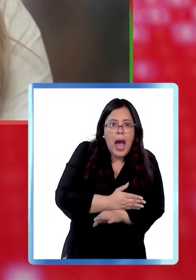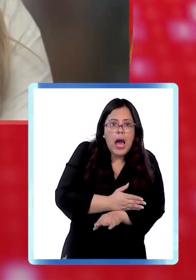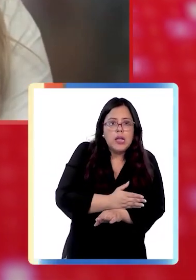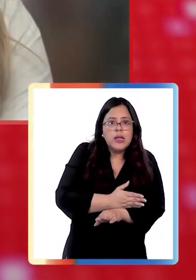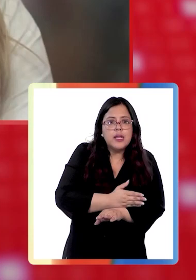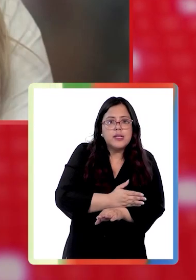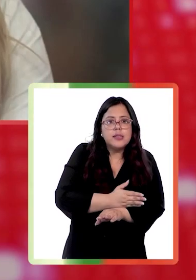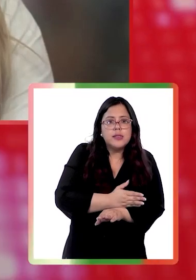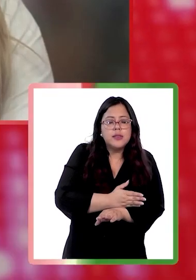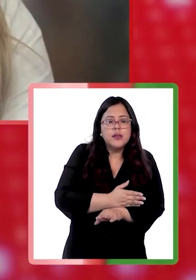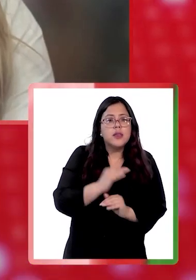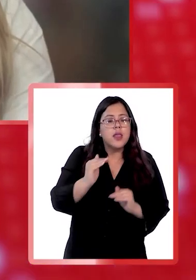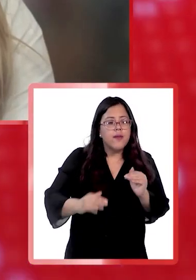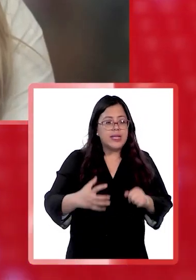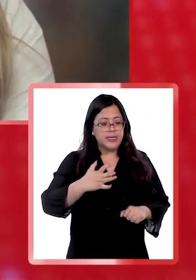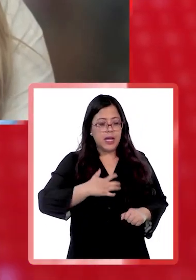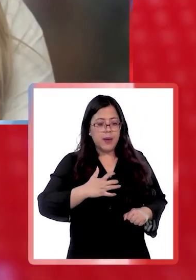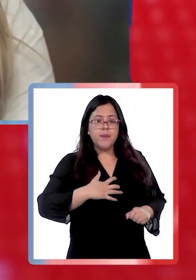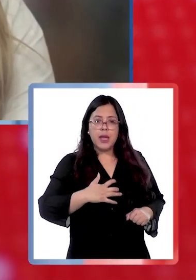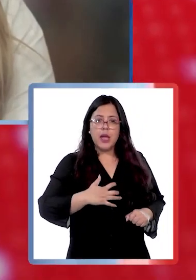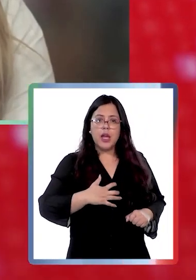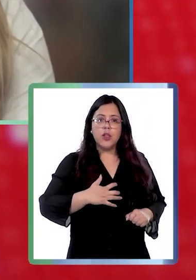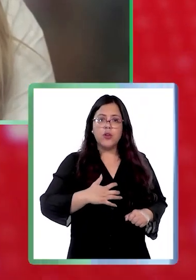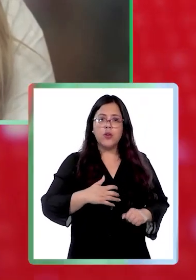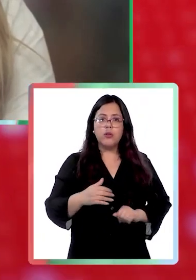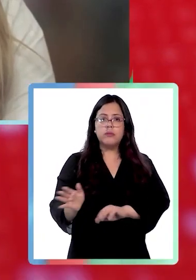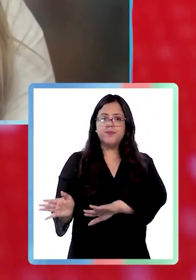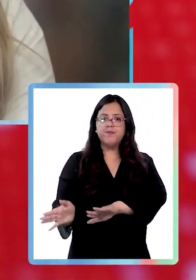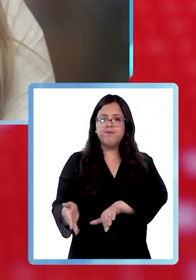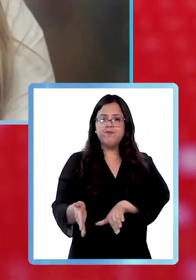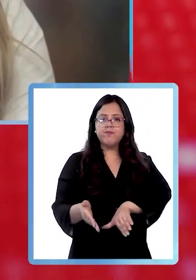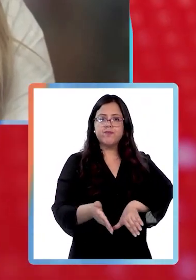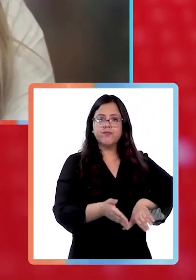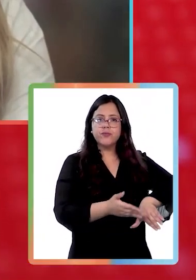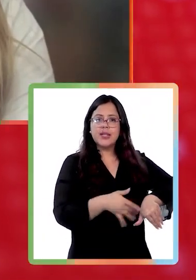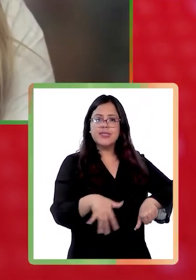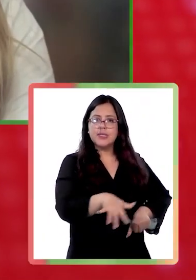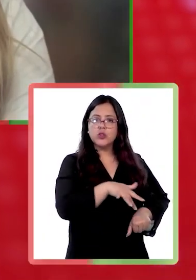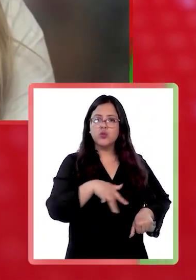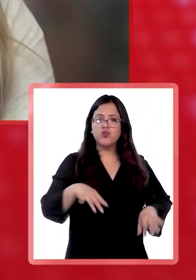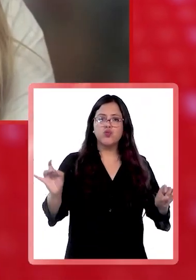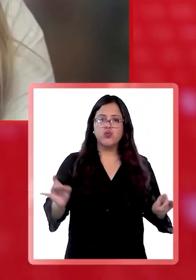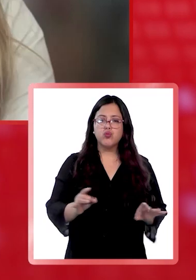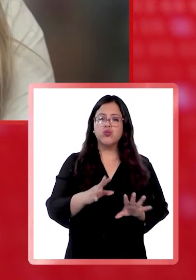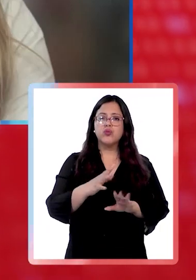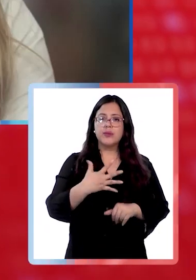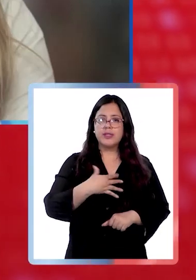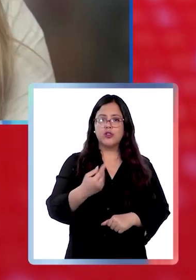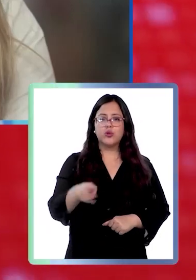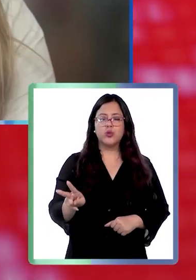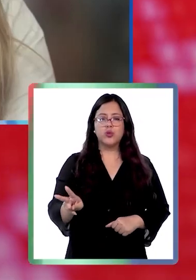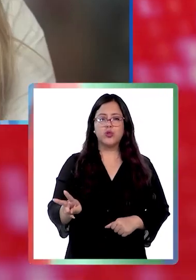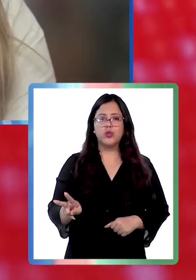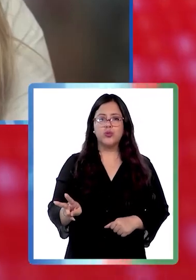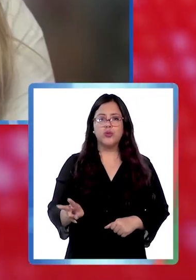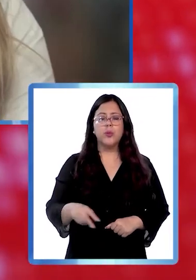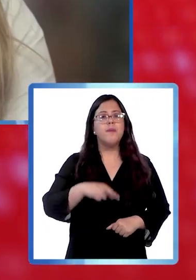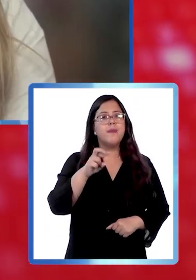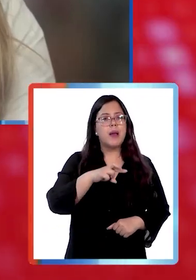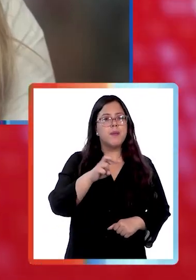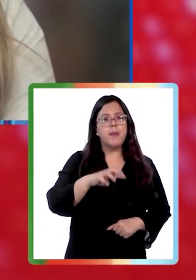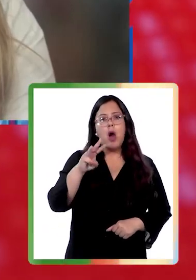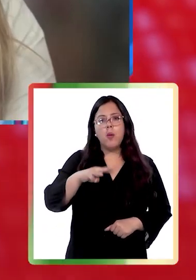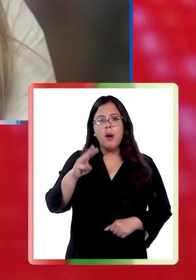adelantarse. Muchas veces ese miedo hace que pase de lado y obvíen la situación que podría estar viviendo su hijo o su